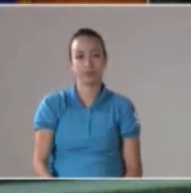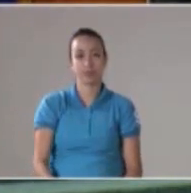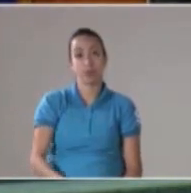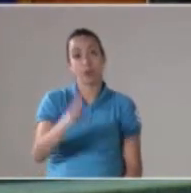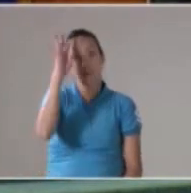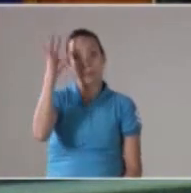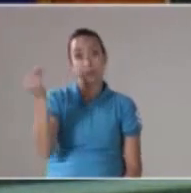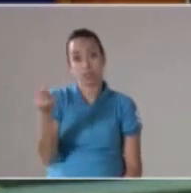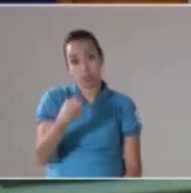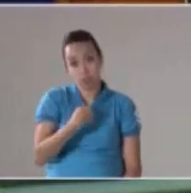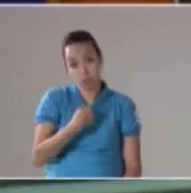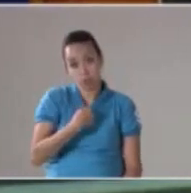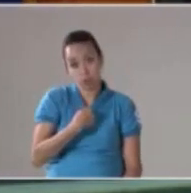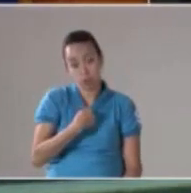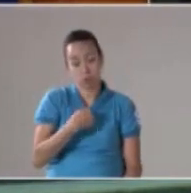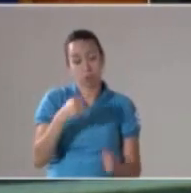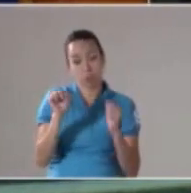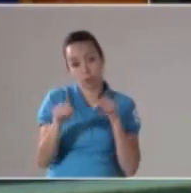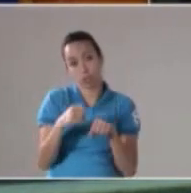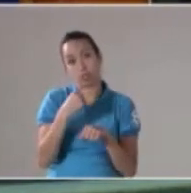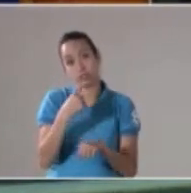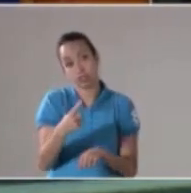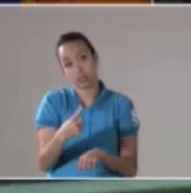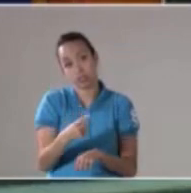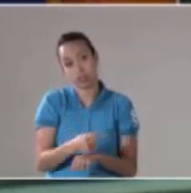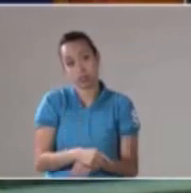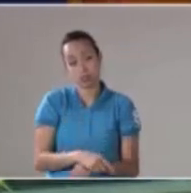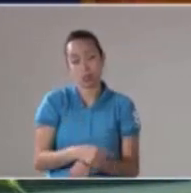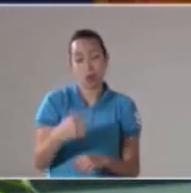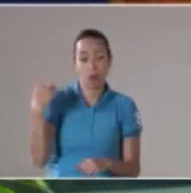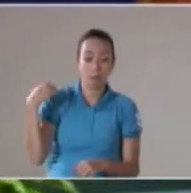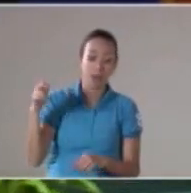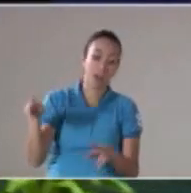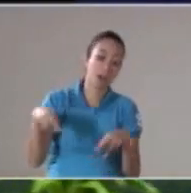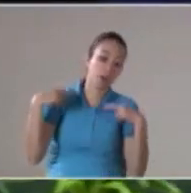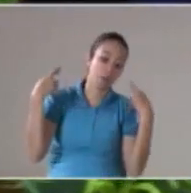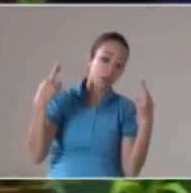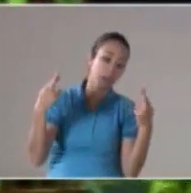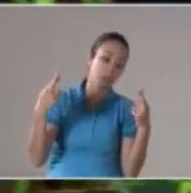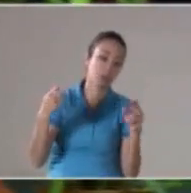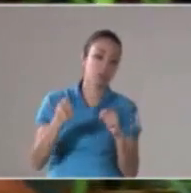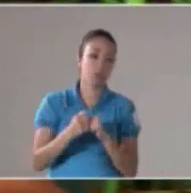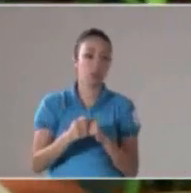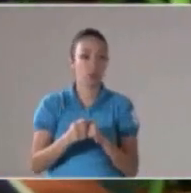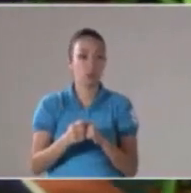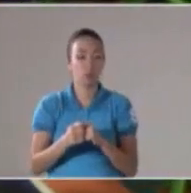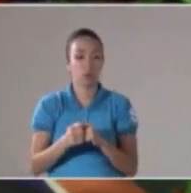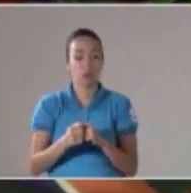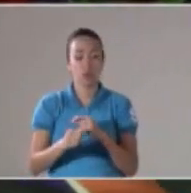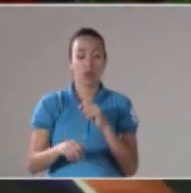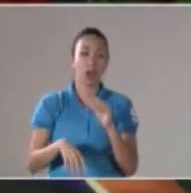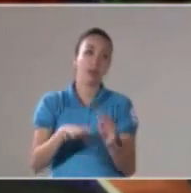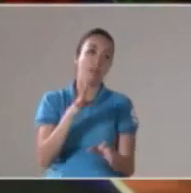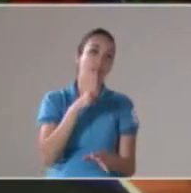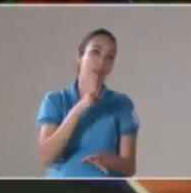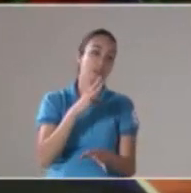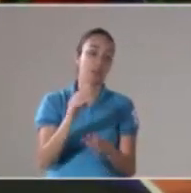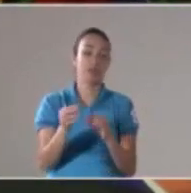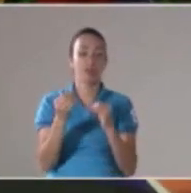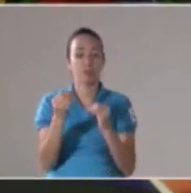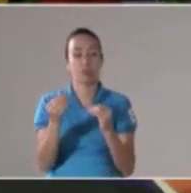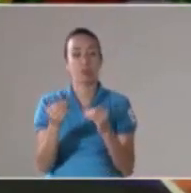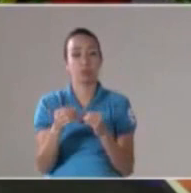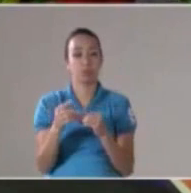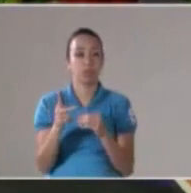Porque yo podría, digamos, yo podría decir: bueno, para la recuperación, y estoy hablando mucho, estoy predicando mucho y todo, y quedarme sentado